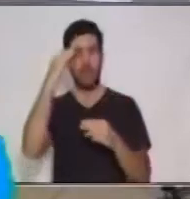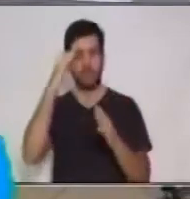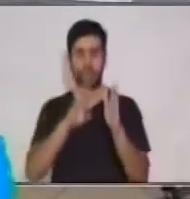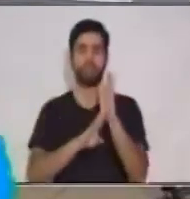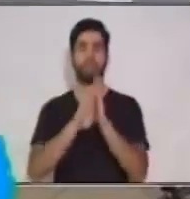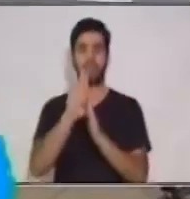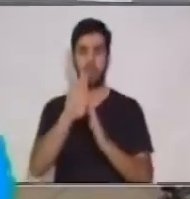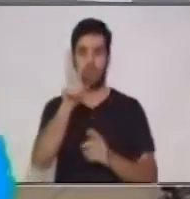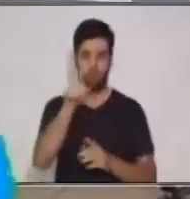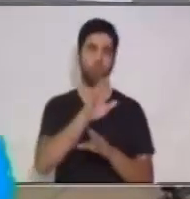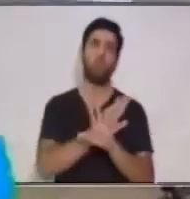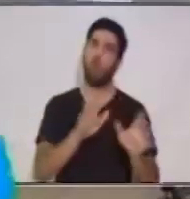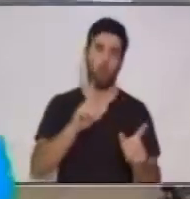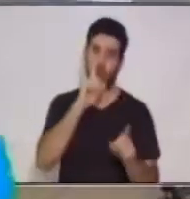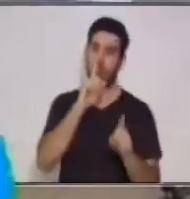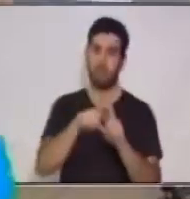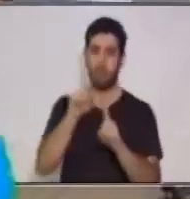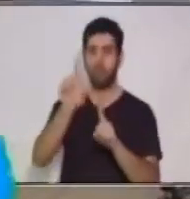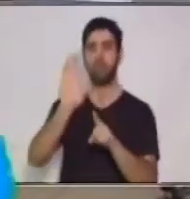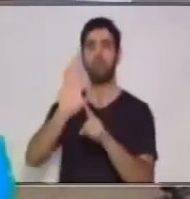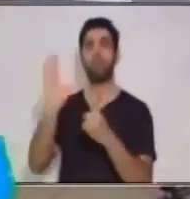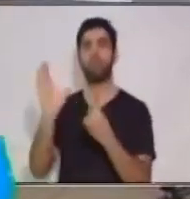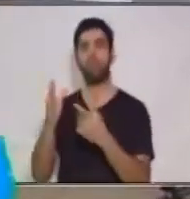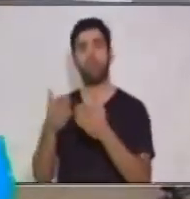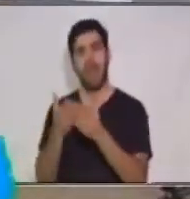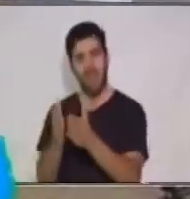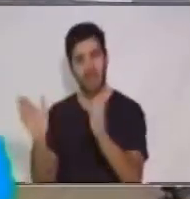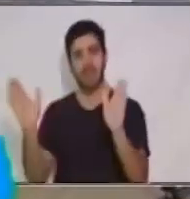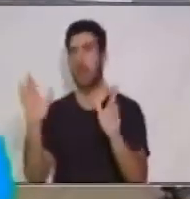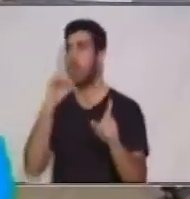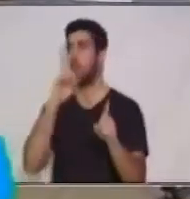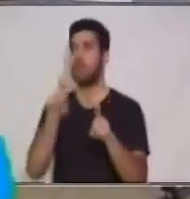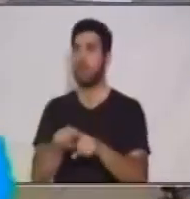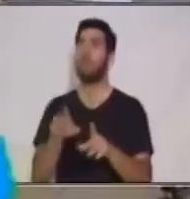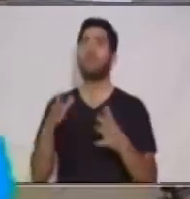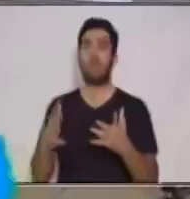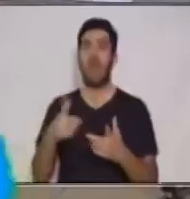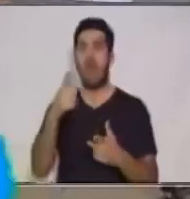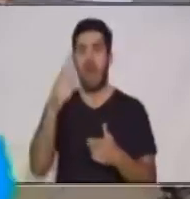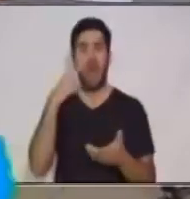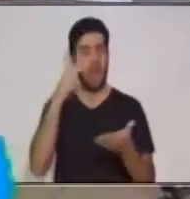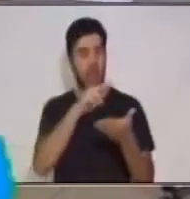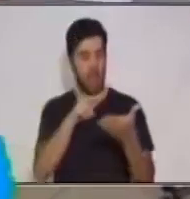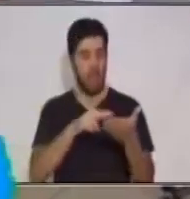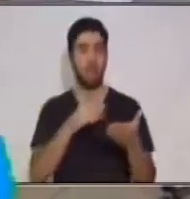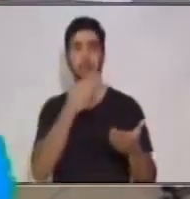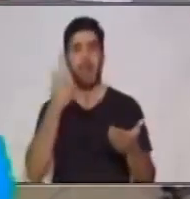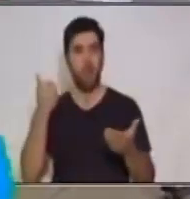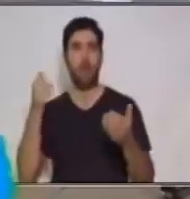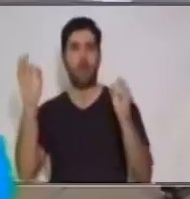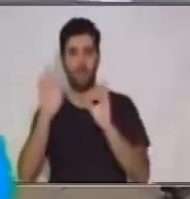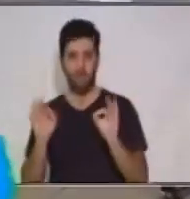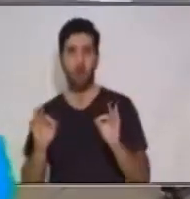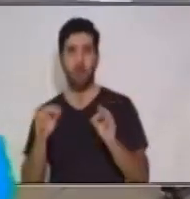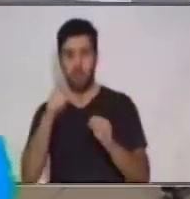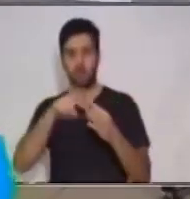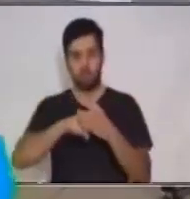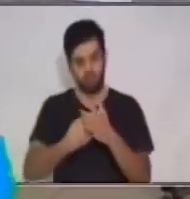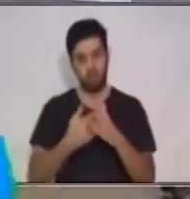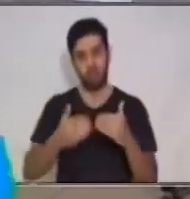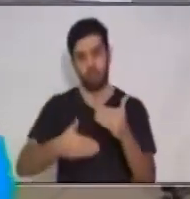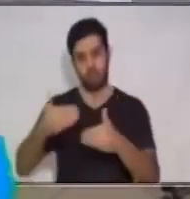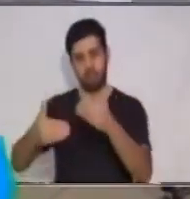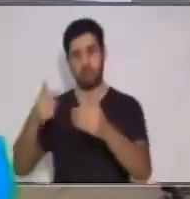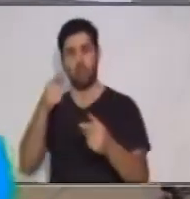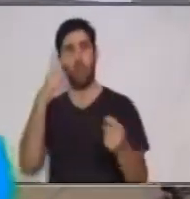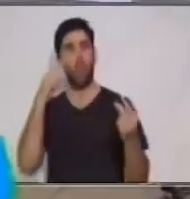ti, sino también como cultura general. Y también pues reforzamos la lectura y que tú pues empieces a